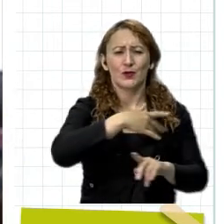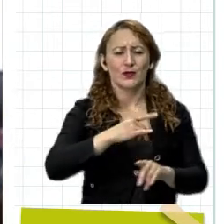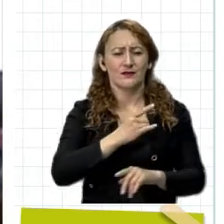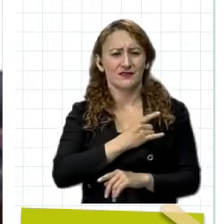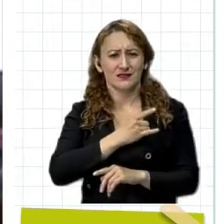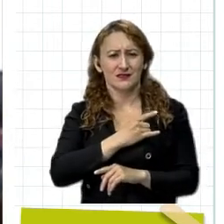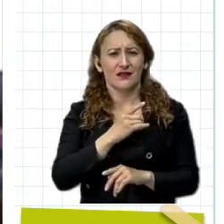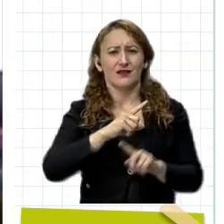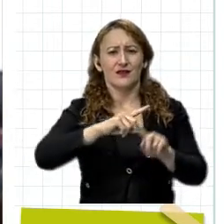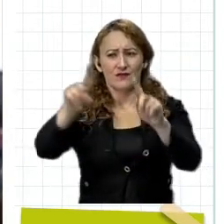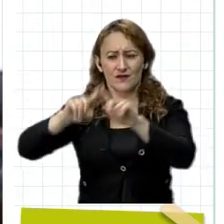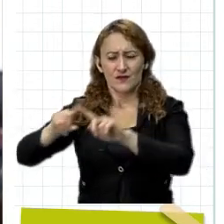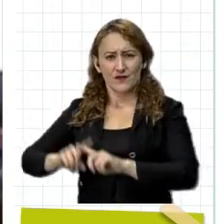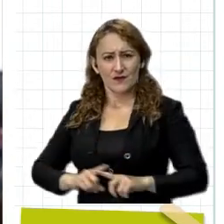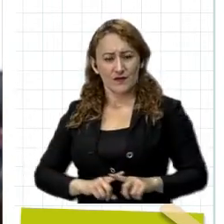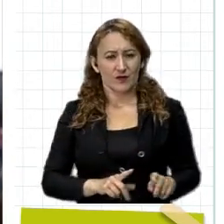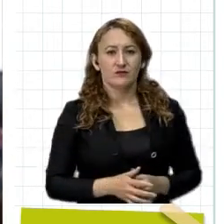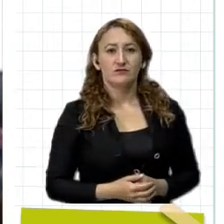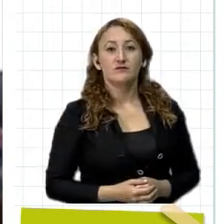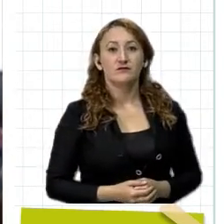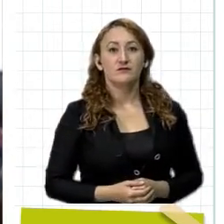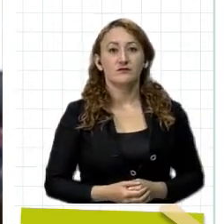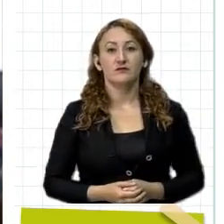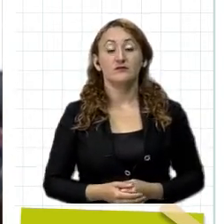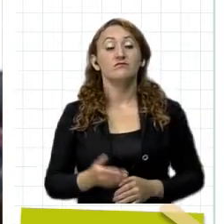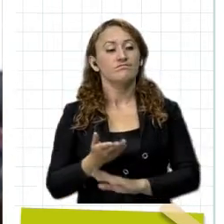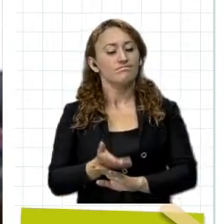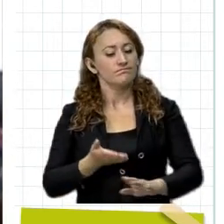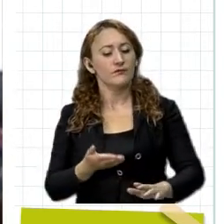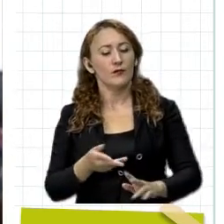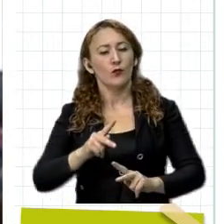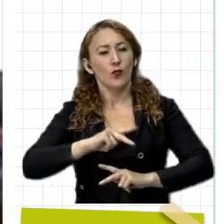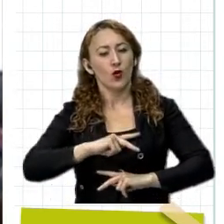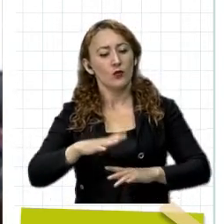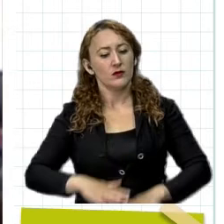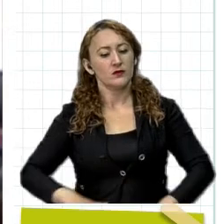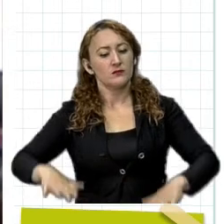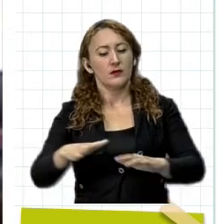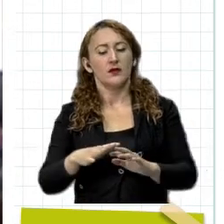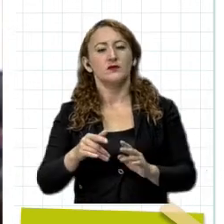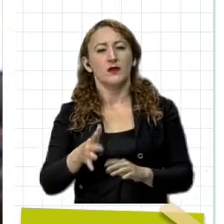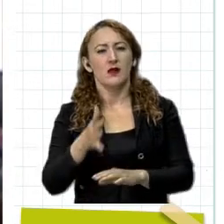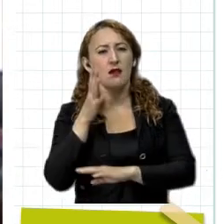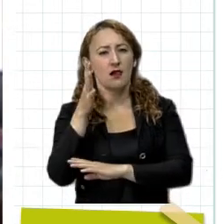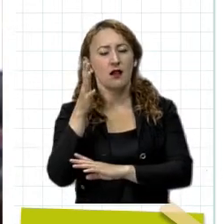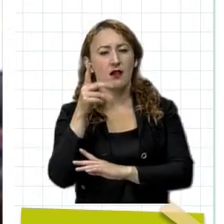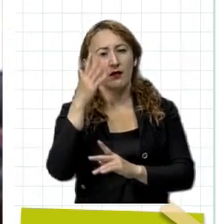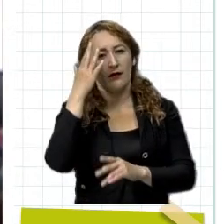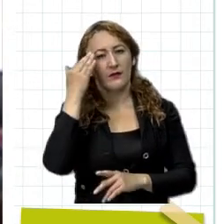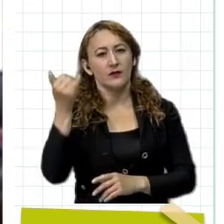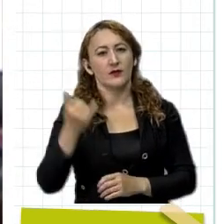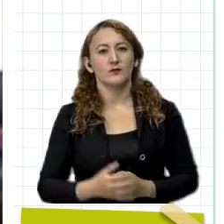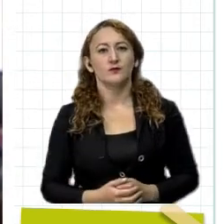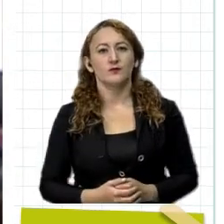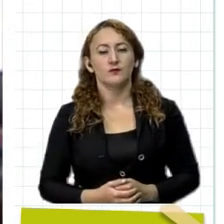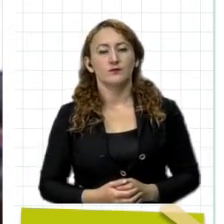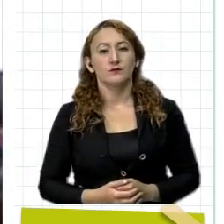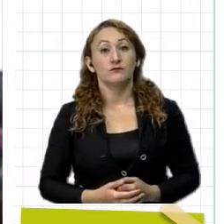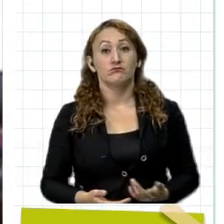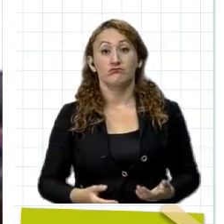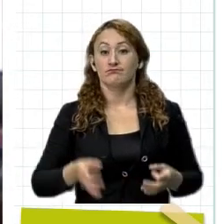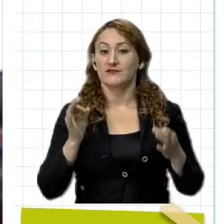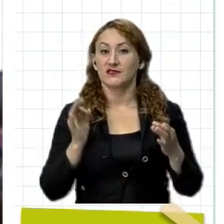sus distintas dimensiones y reclaman un espacio propio en los discursos académicos. Están